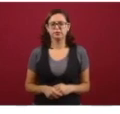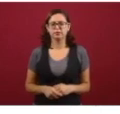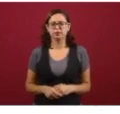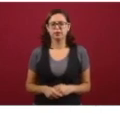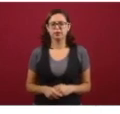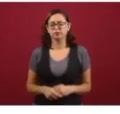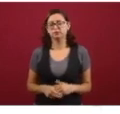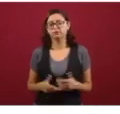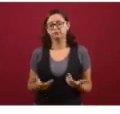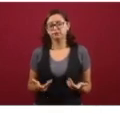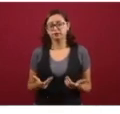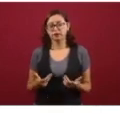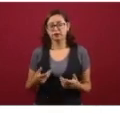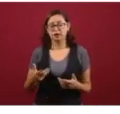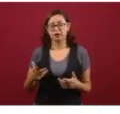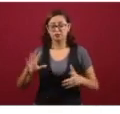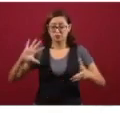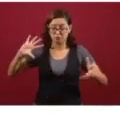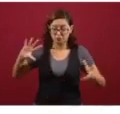nosotros queremos llegar